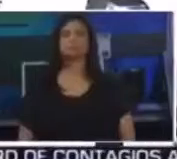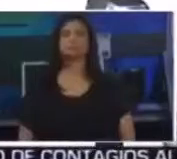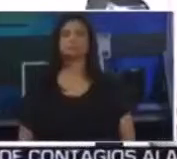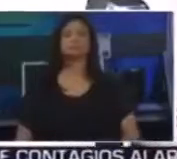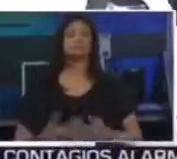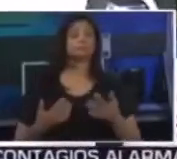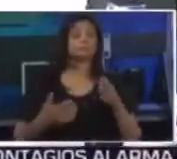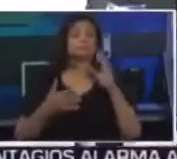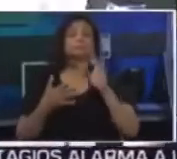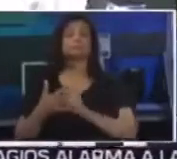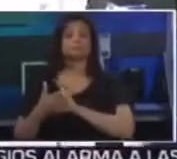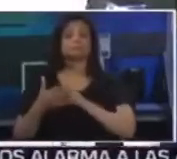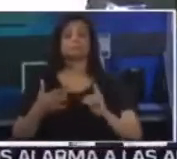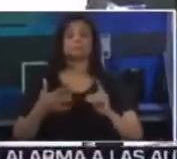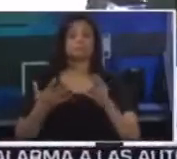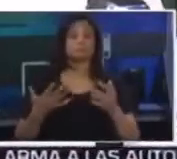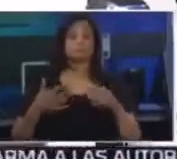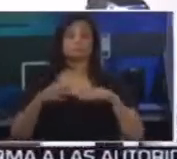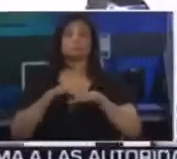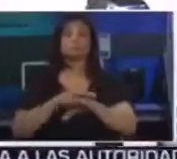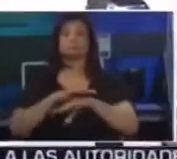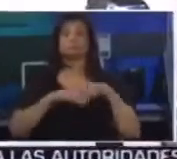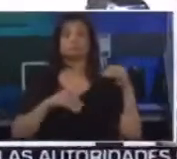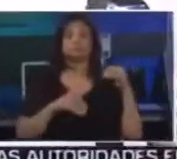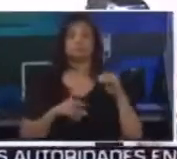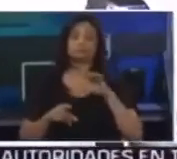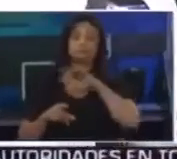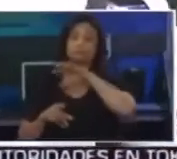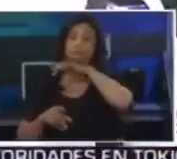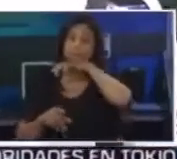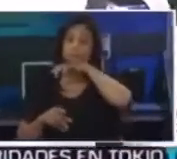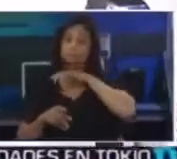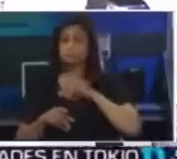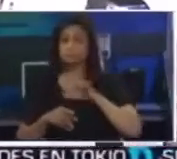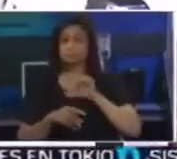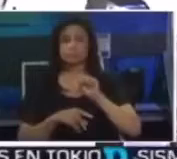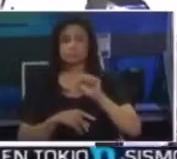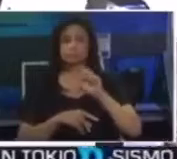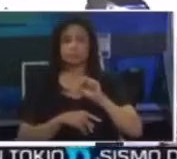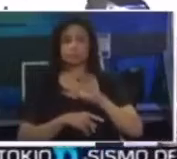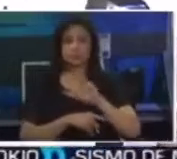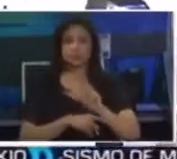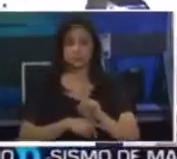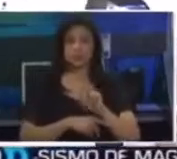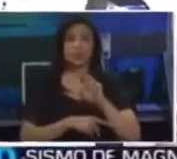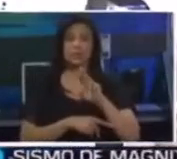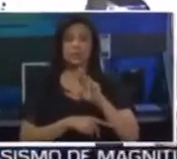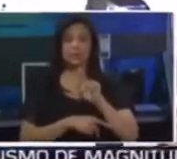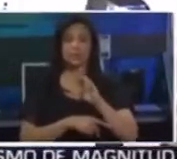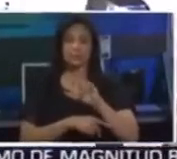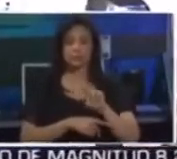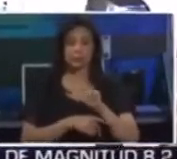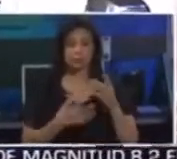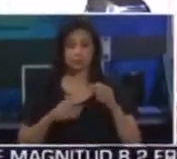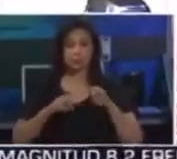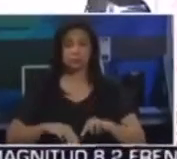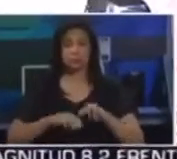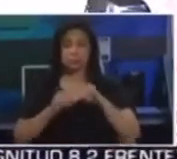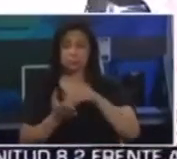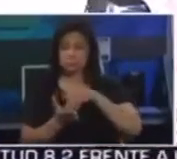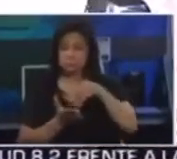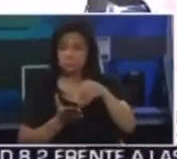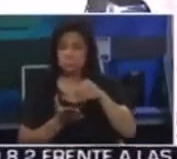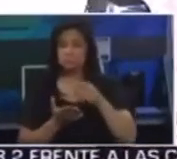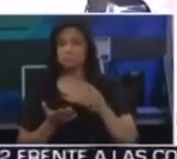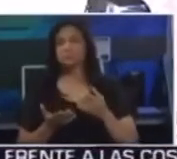amigos, prohibieron la entrada y salida de cerdos en Sánchez Ramírez después que el Ministerio de Agricultura